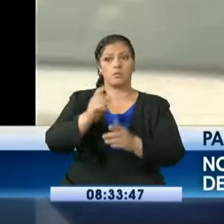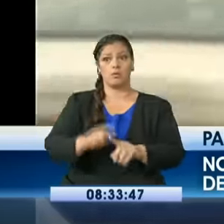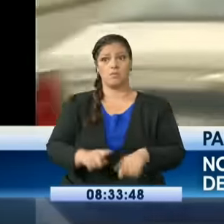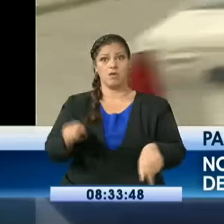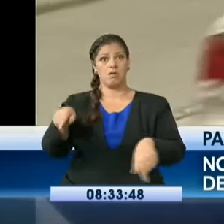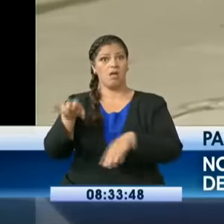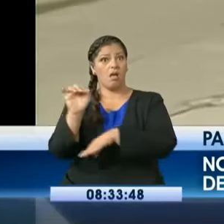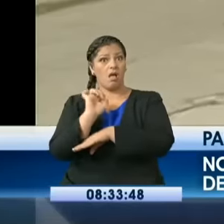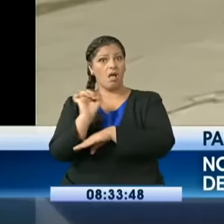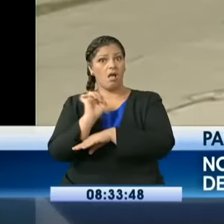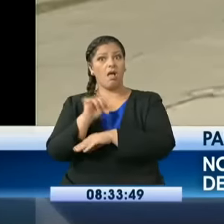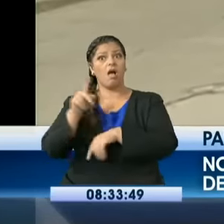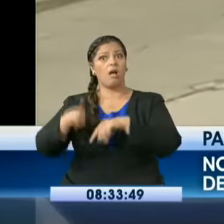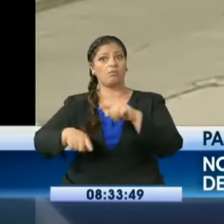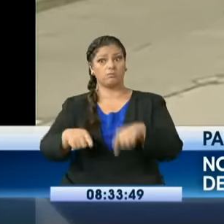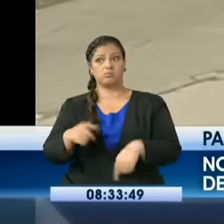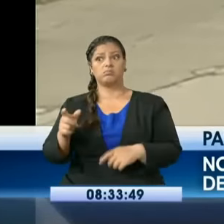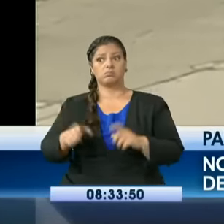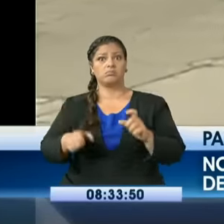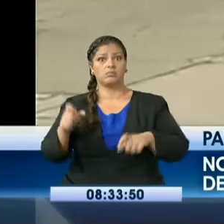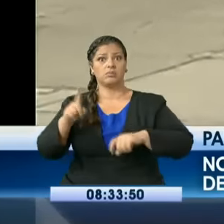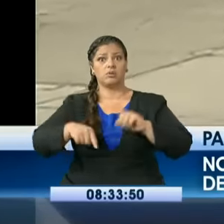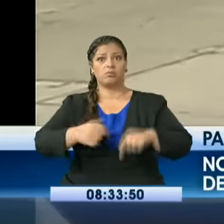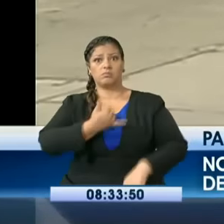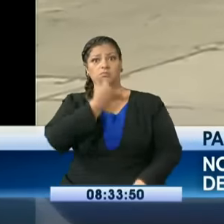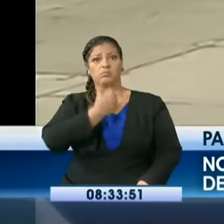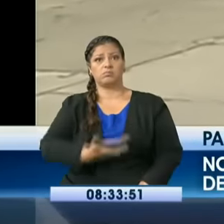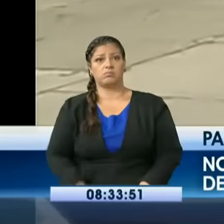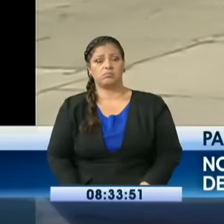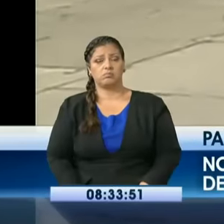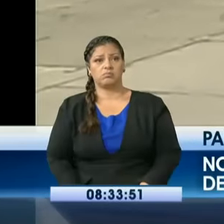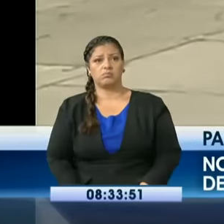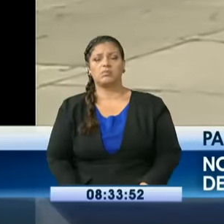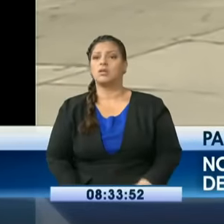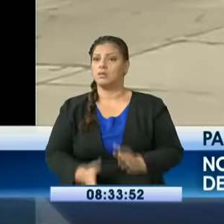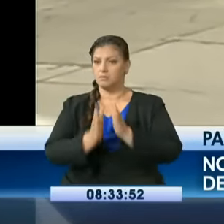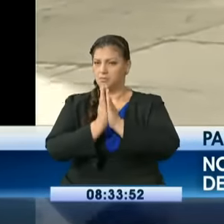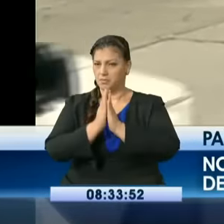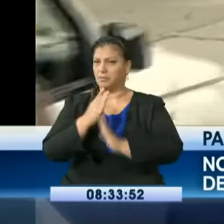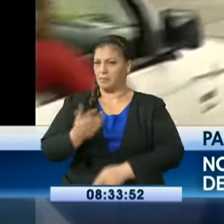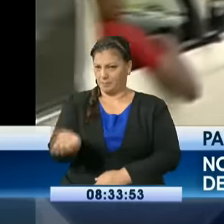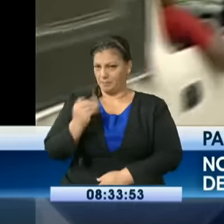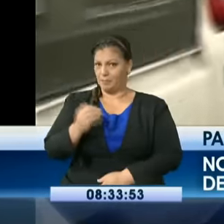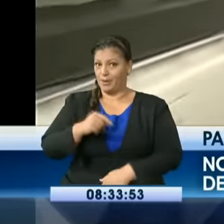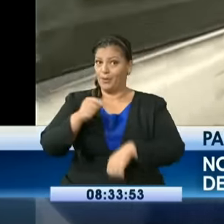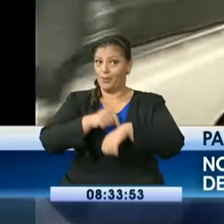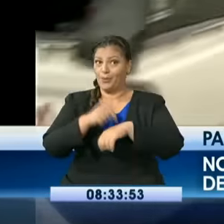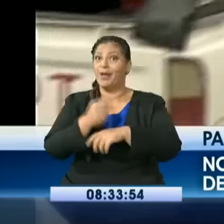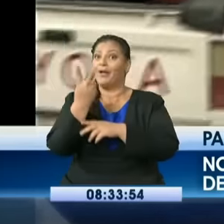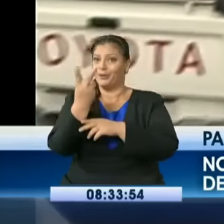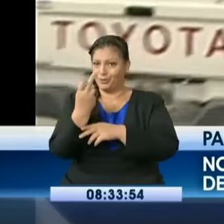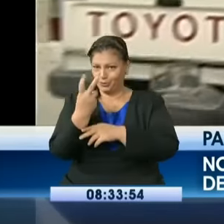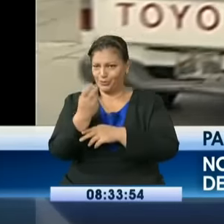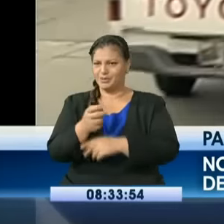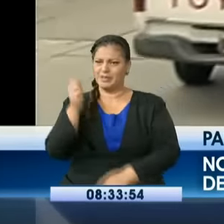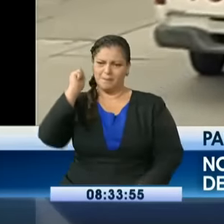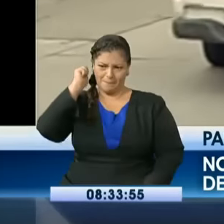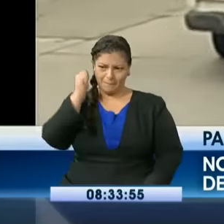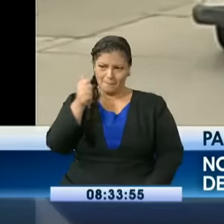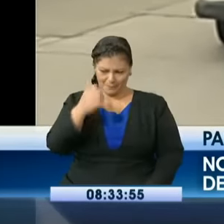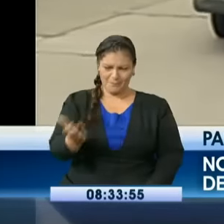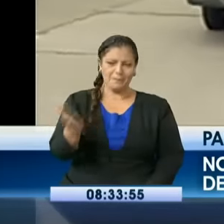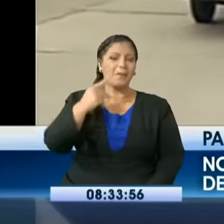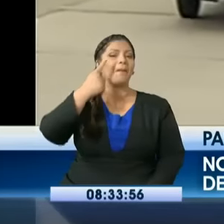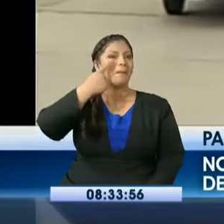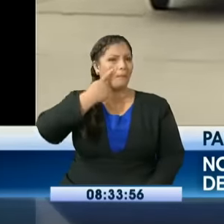ya han habido. Yo quiero que usted, por eso le pide de favor, 12 del día, esté usted aquí, camine camine, vaya hasta allá y vea el caos que se ocasiona aquí.